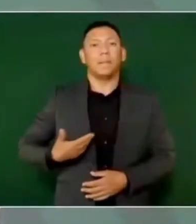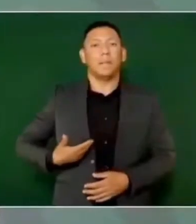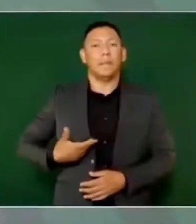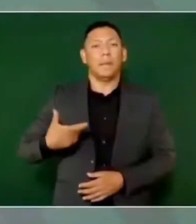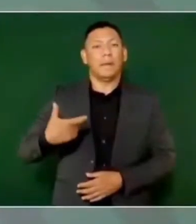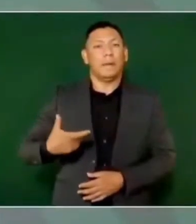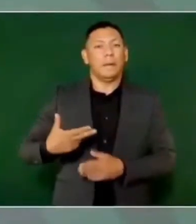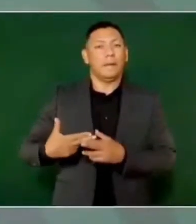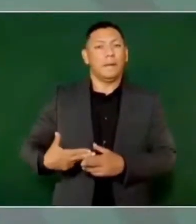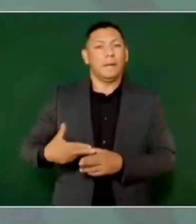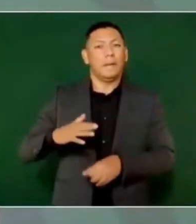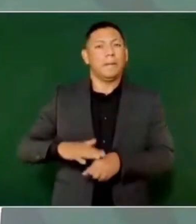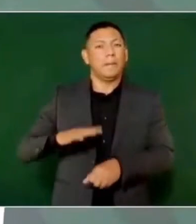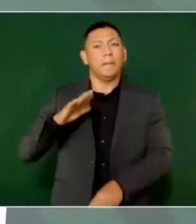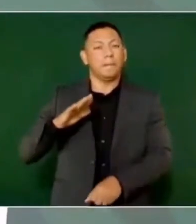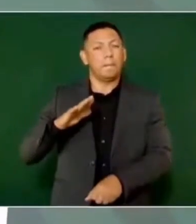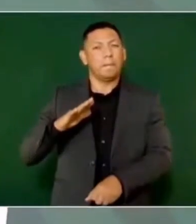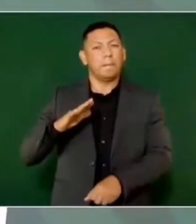Ni lo pensó.